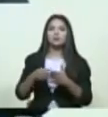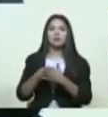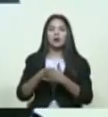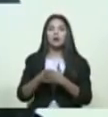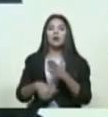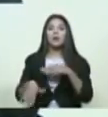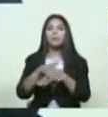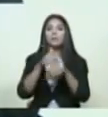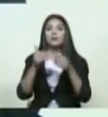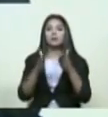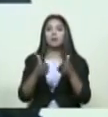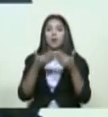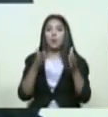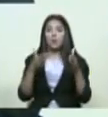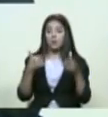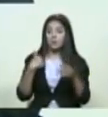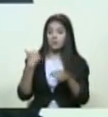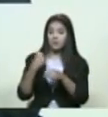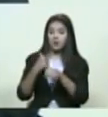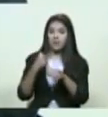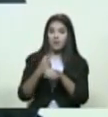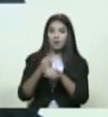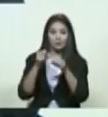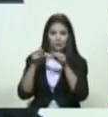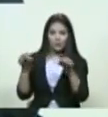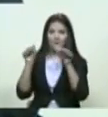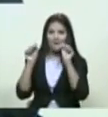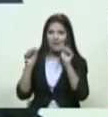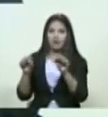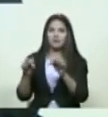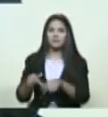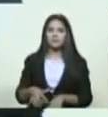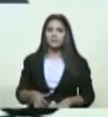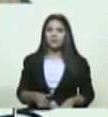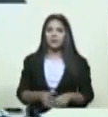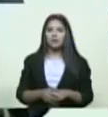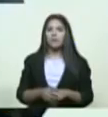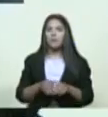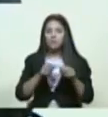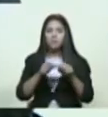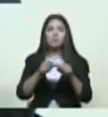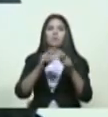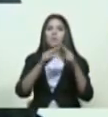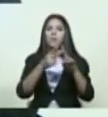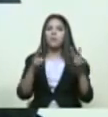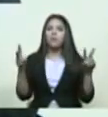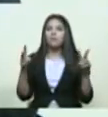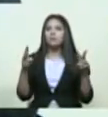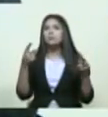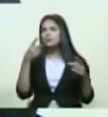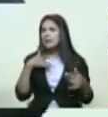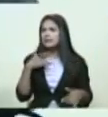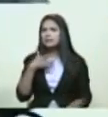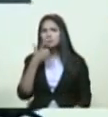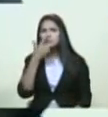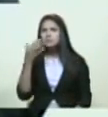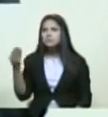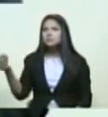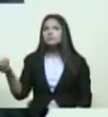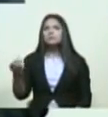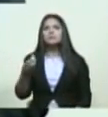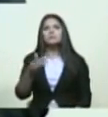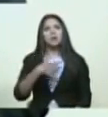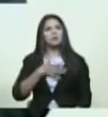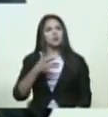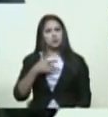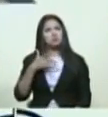Ministerio Público, bajo nuestra gestión, estará allí para restablecer la paz. Es más, se respira ya esa paz. Yo lo percibo